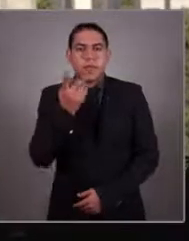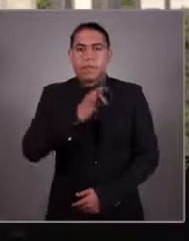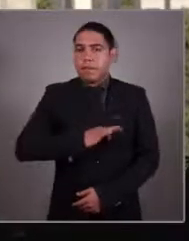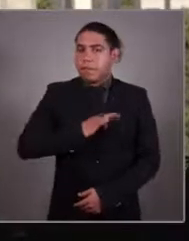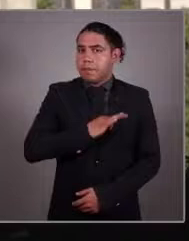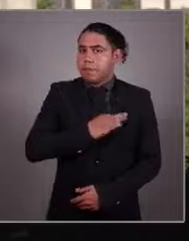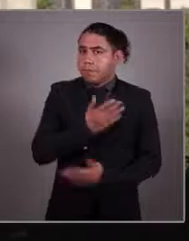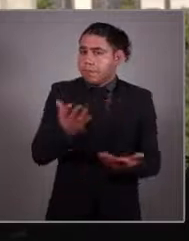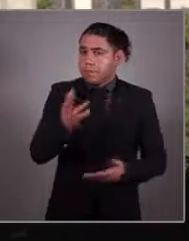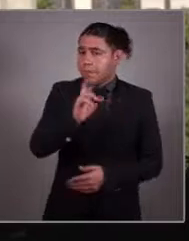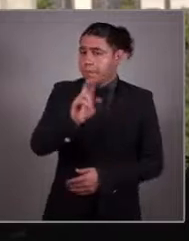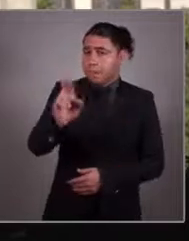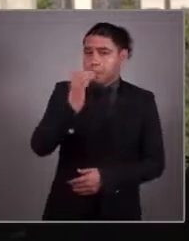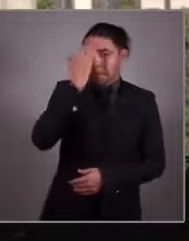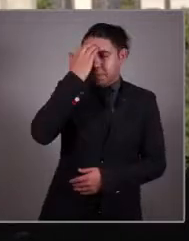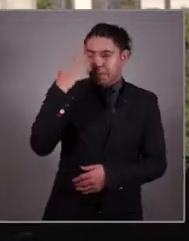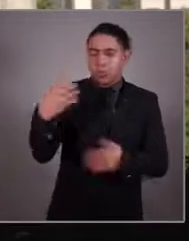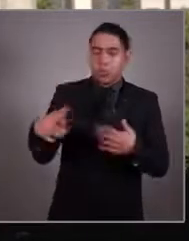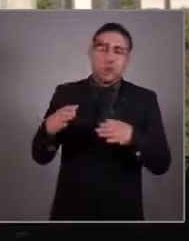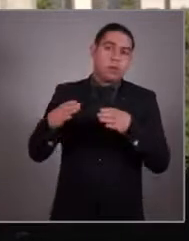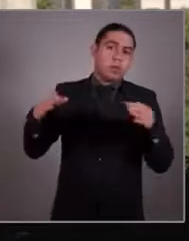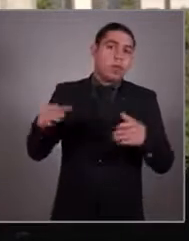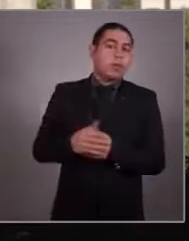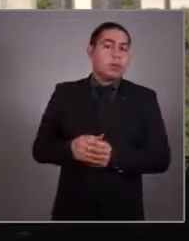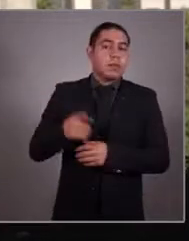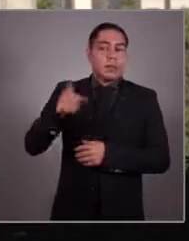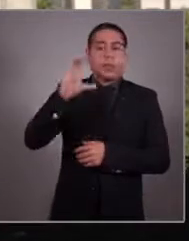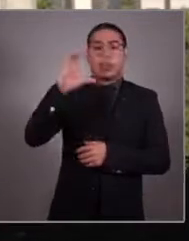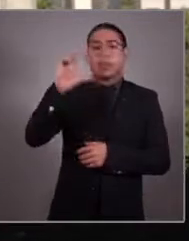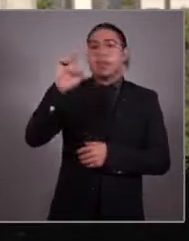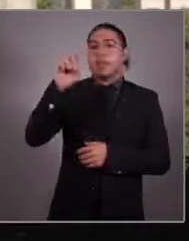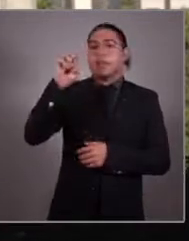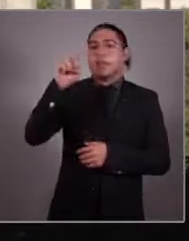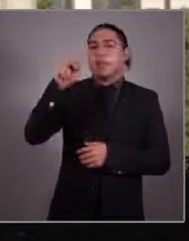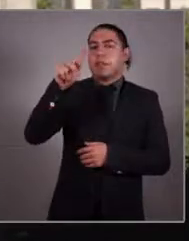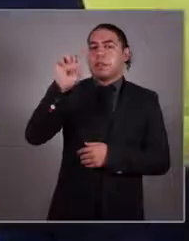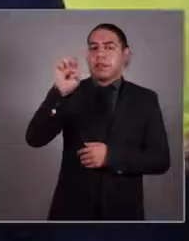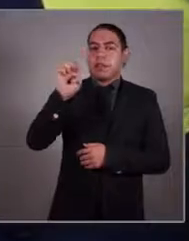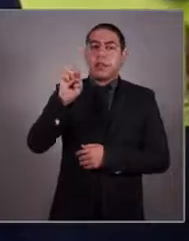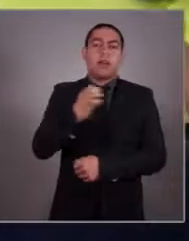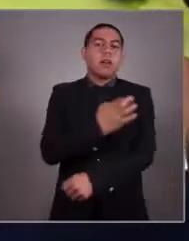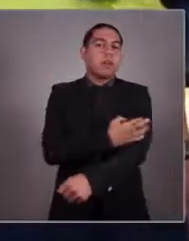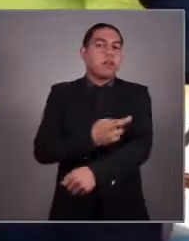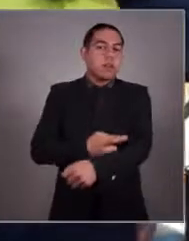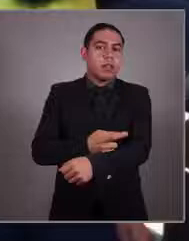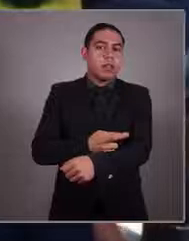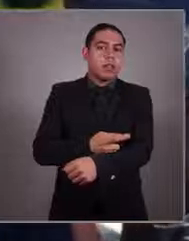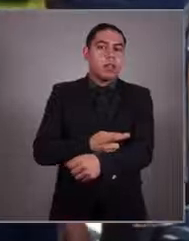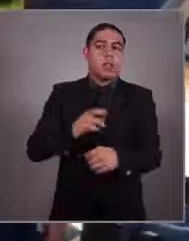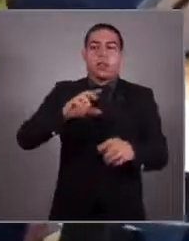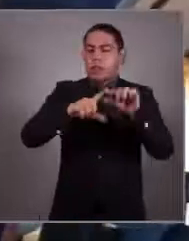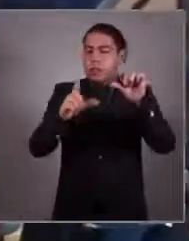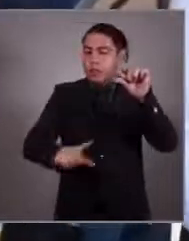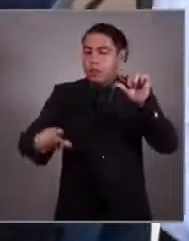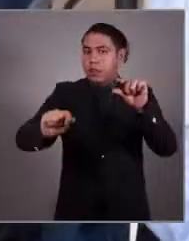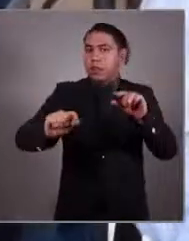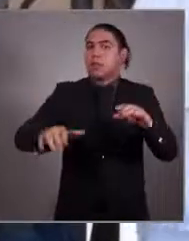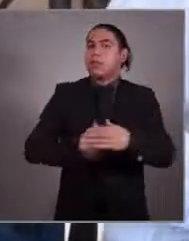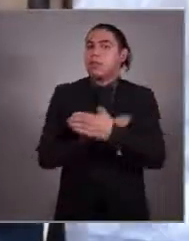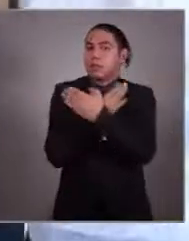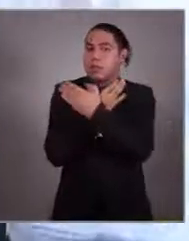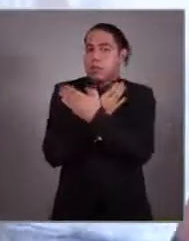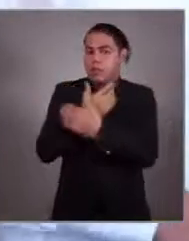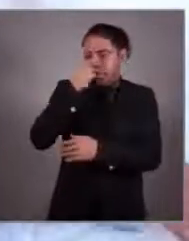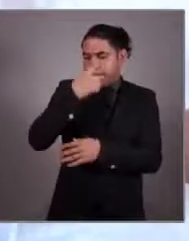Quiero felicitar, reconocer enormemente a Clemente Castañeda, coordinador nacional de Movimiento Ciudadano, por